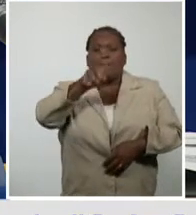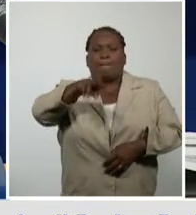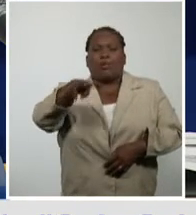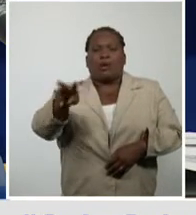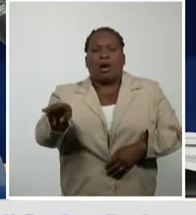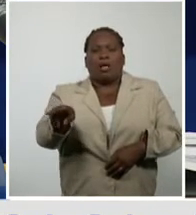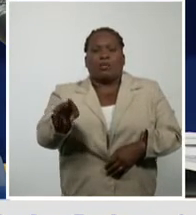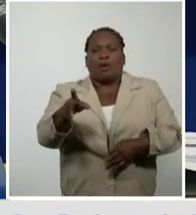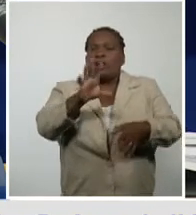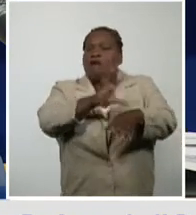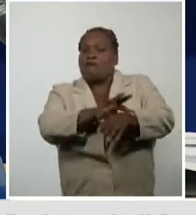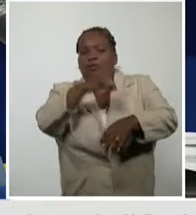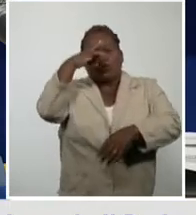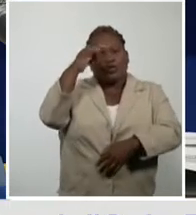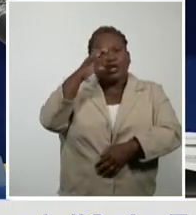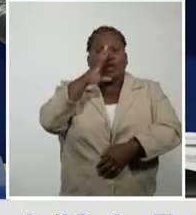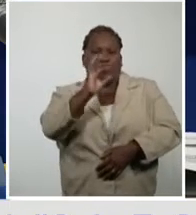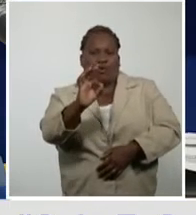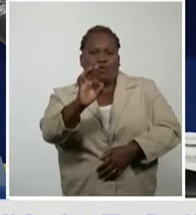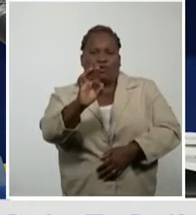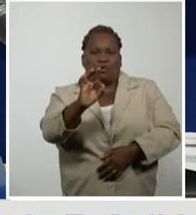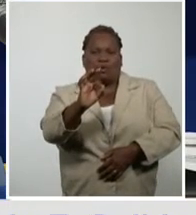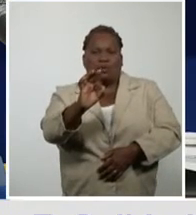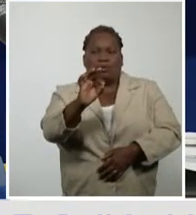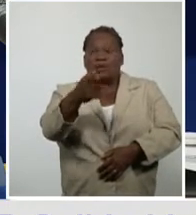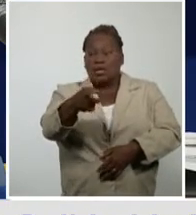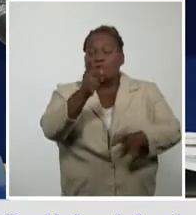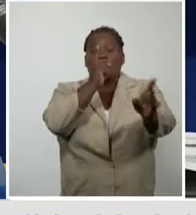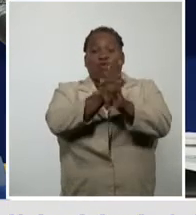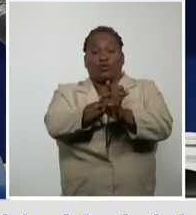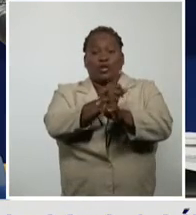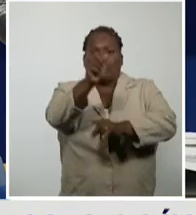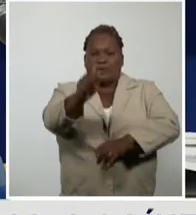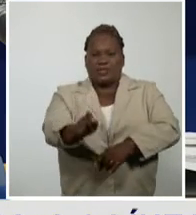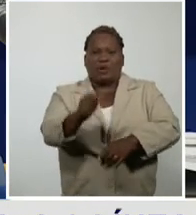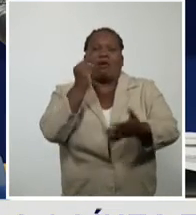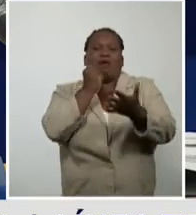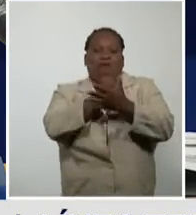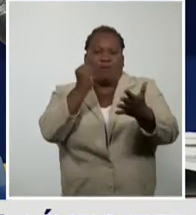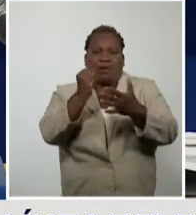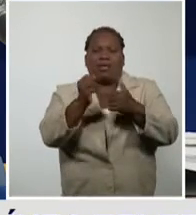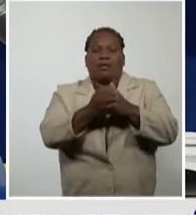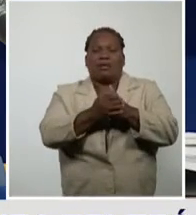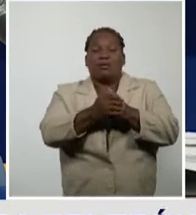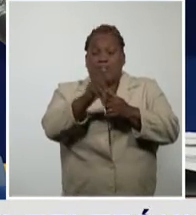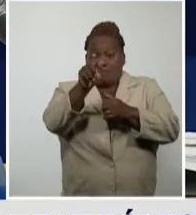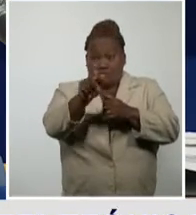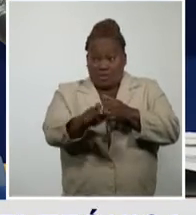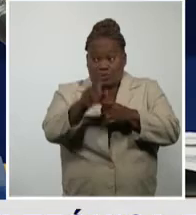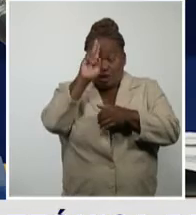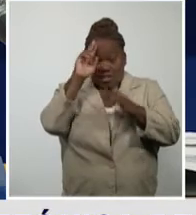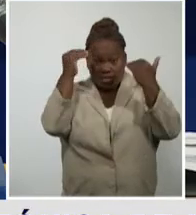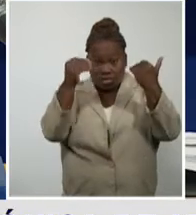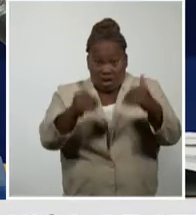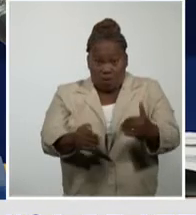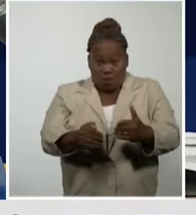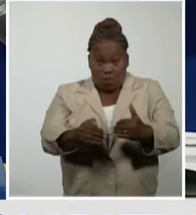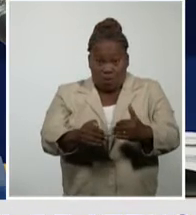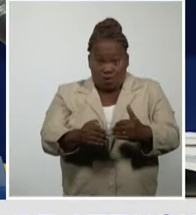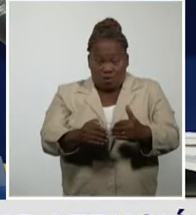infectado o no se ha infectado. Se estudian como contacto de un caso confirmado. Y el personal de salud, incluso